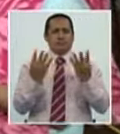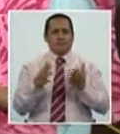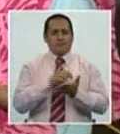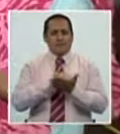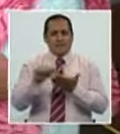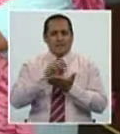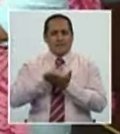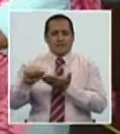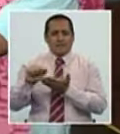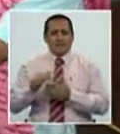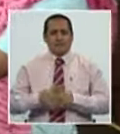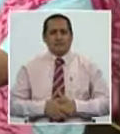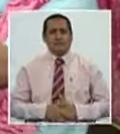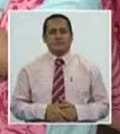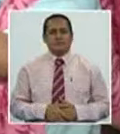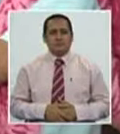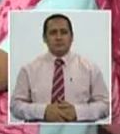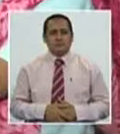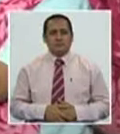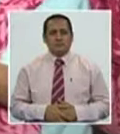meses.